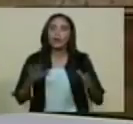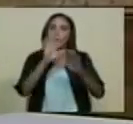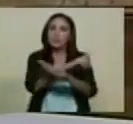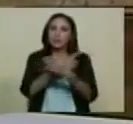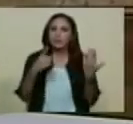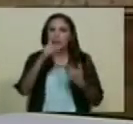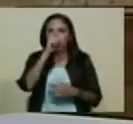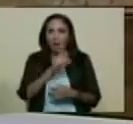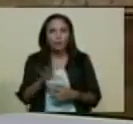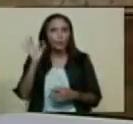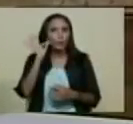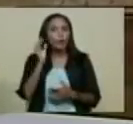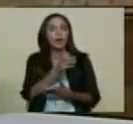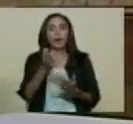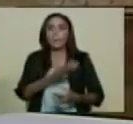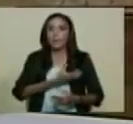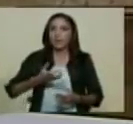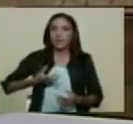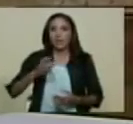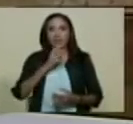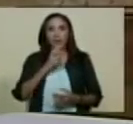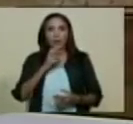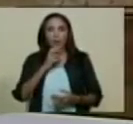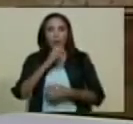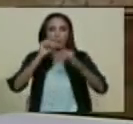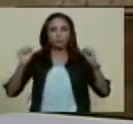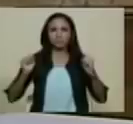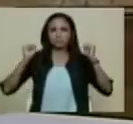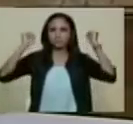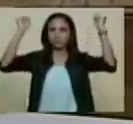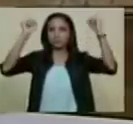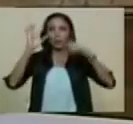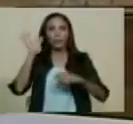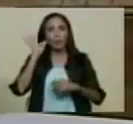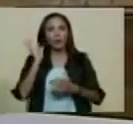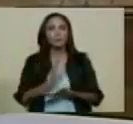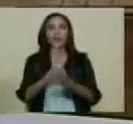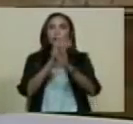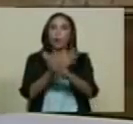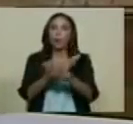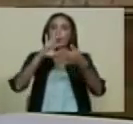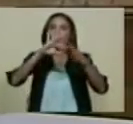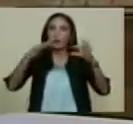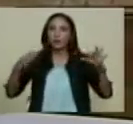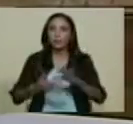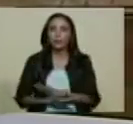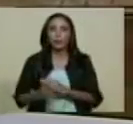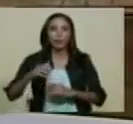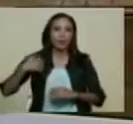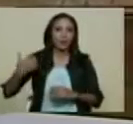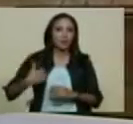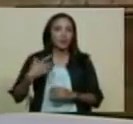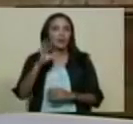años, medalla de oro en levantamiento de pesas en los Juegos Olímpicos de Buenos Aires.